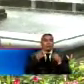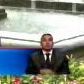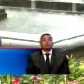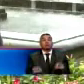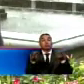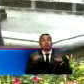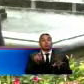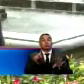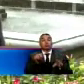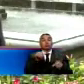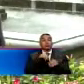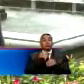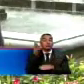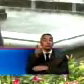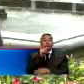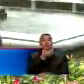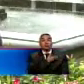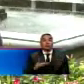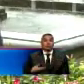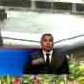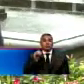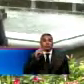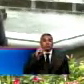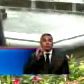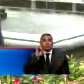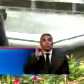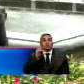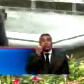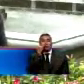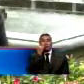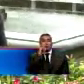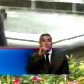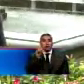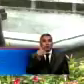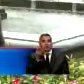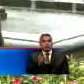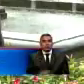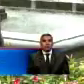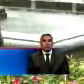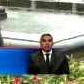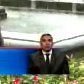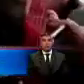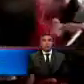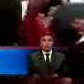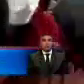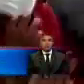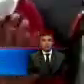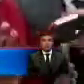también dio una corta intervención a la prensa fue el presidente de la CONAIE, Leonidas Issa, a su ingreso al Palacio. Escuchemos.